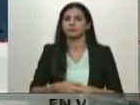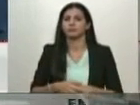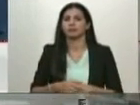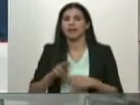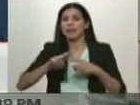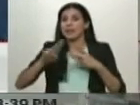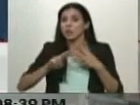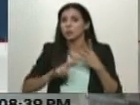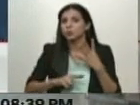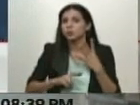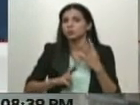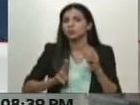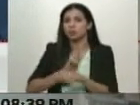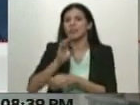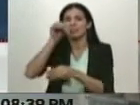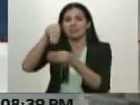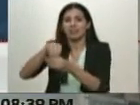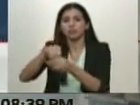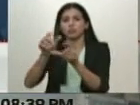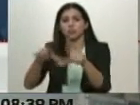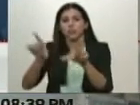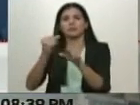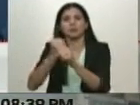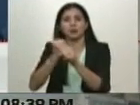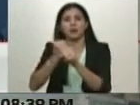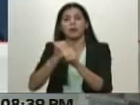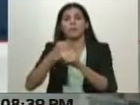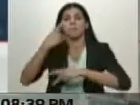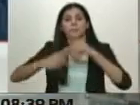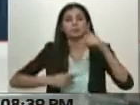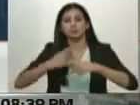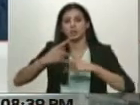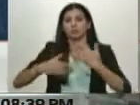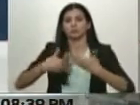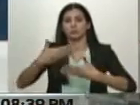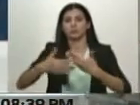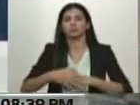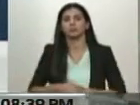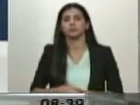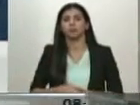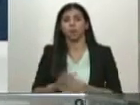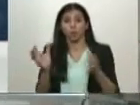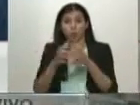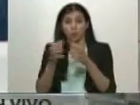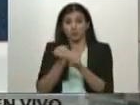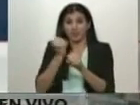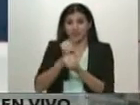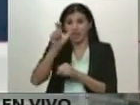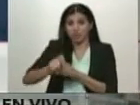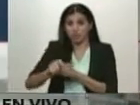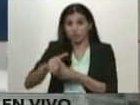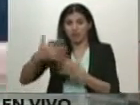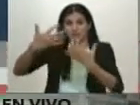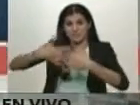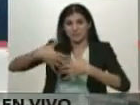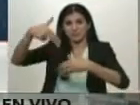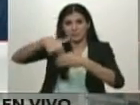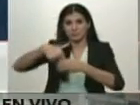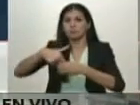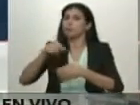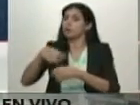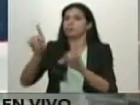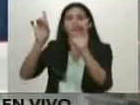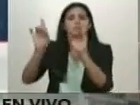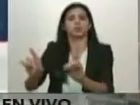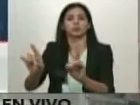que se usan en el trabajo, de los procesos de producción. Y ahí la clase obrera petrolera tiene la palabra. Confío en la